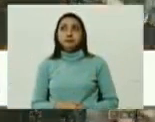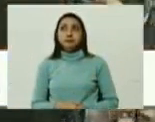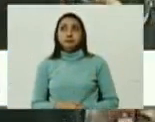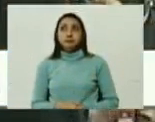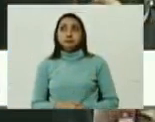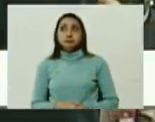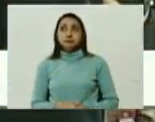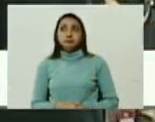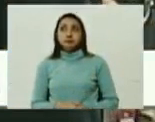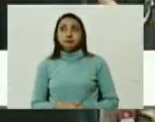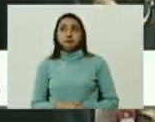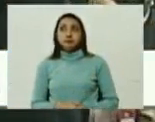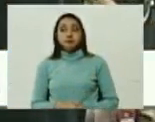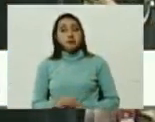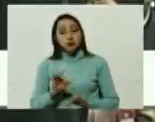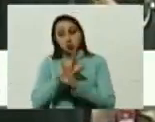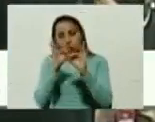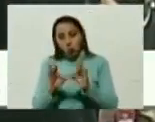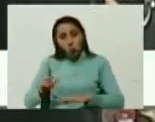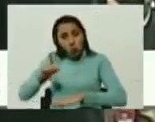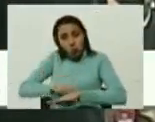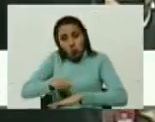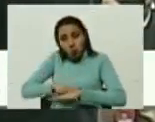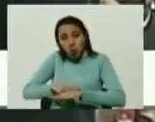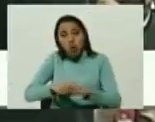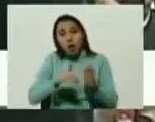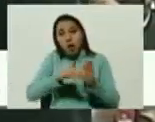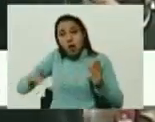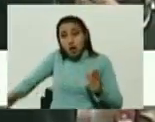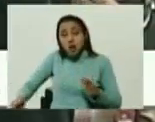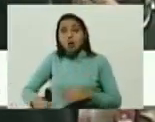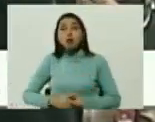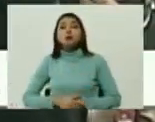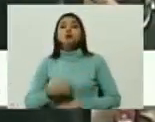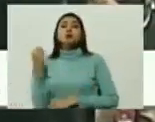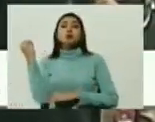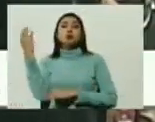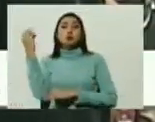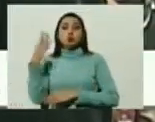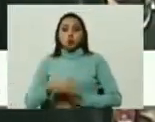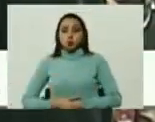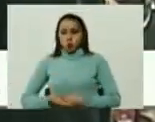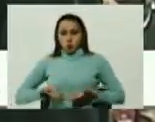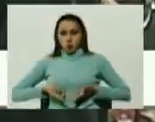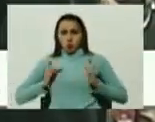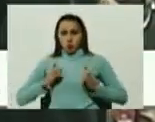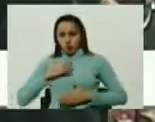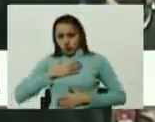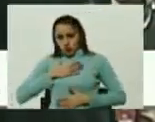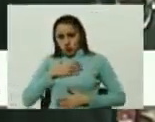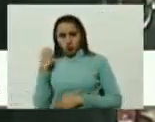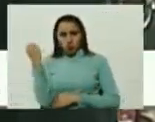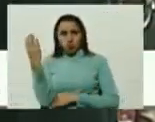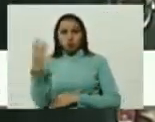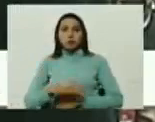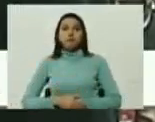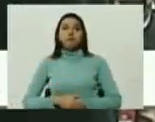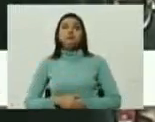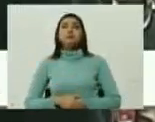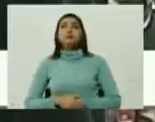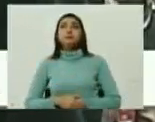con el límite de tiempo que todo derecho de palabra me permitan voy a enumerar